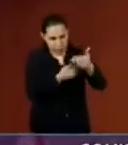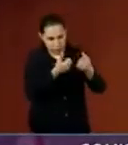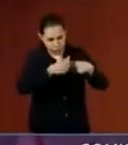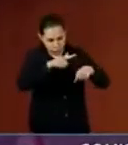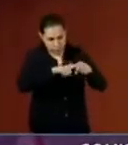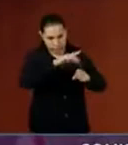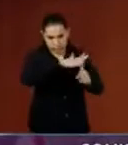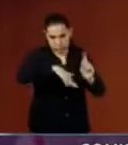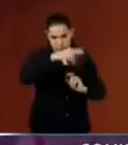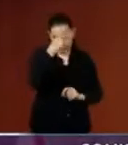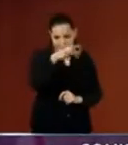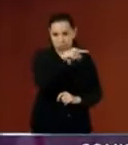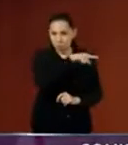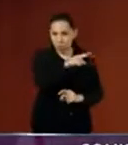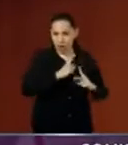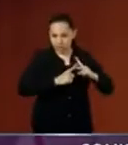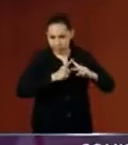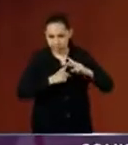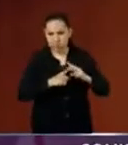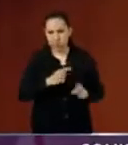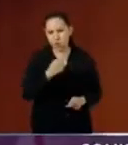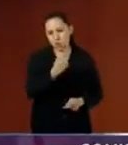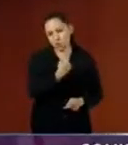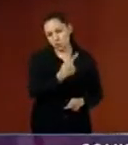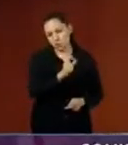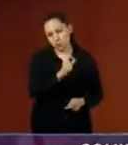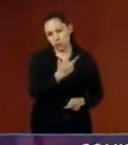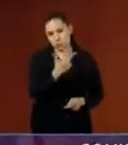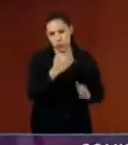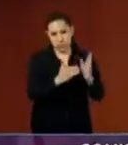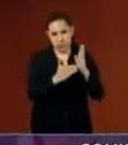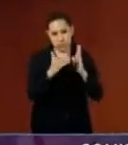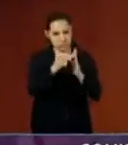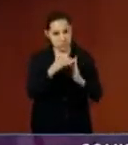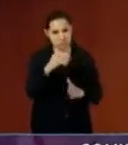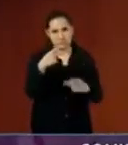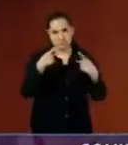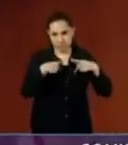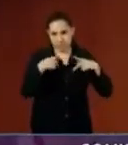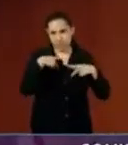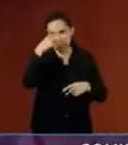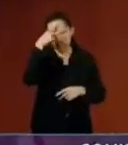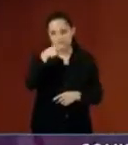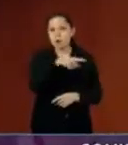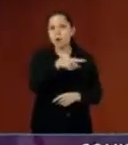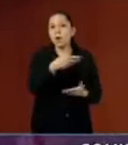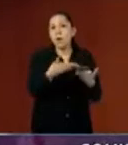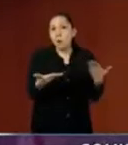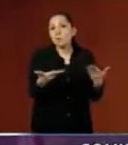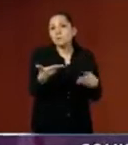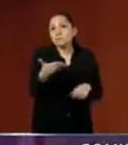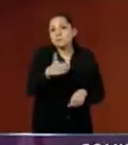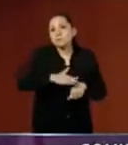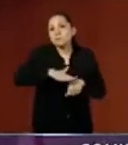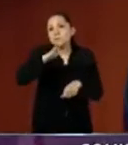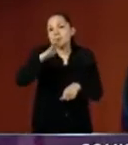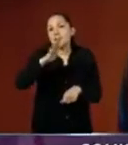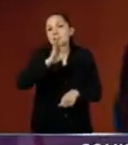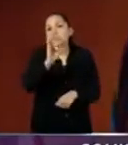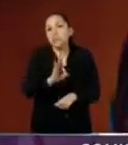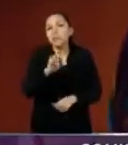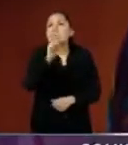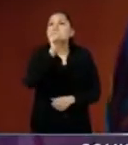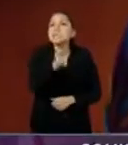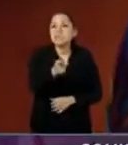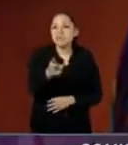hasta 9.8 millones de personas pasaron a engrosar las filas de la pobreza, es decir, casi 6 de